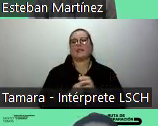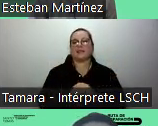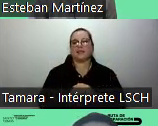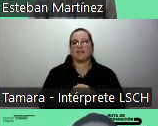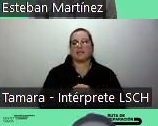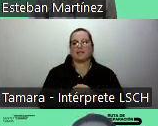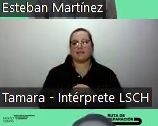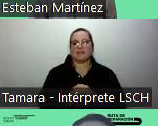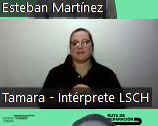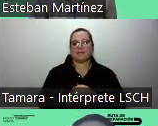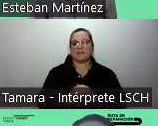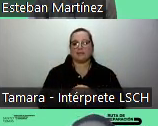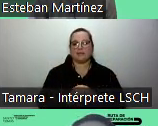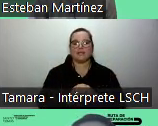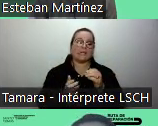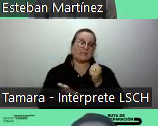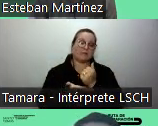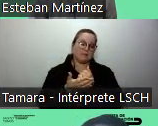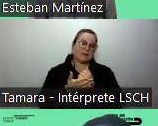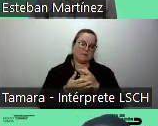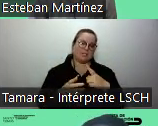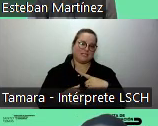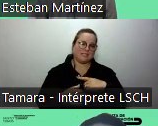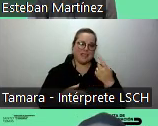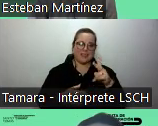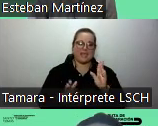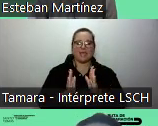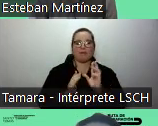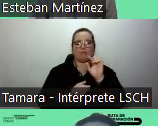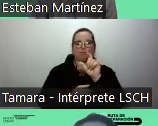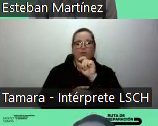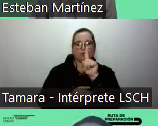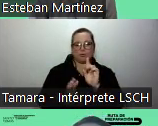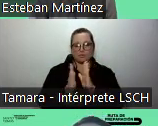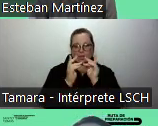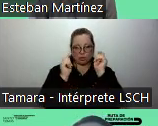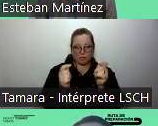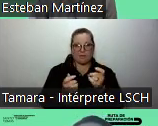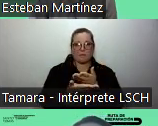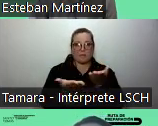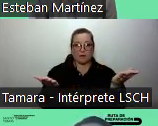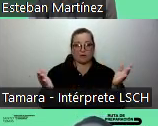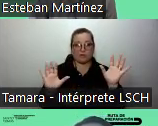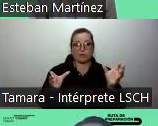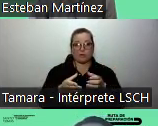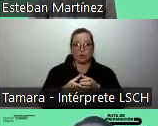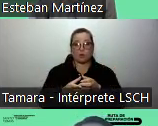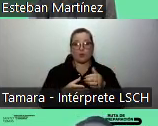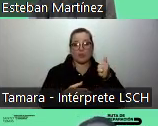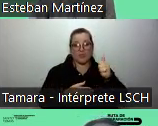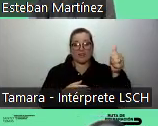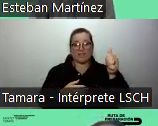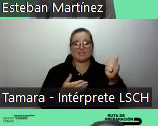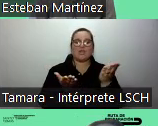eh estas licencias de Plus Santo Tomás ya ya para nosotros como dirección de experiencia estudiantes y